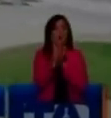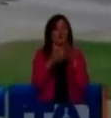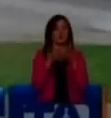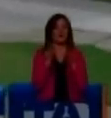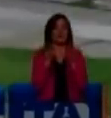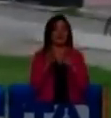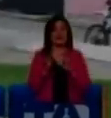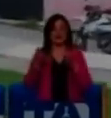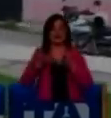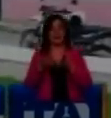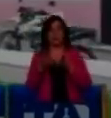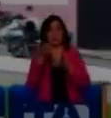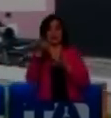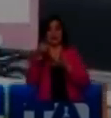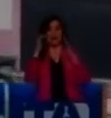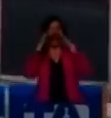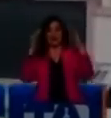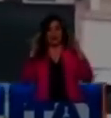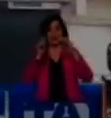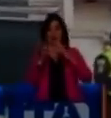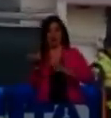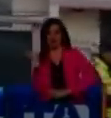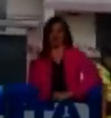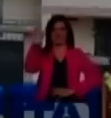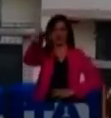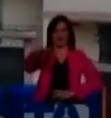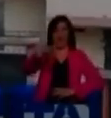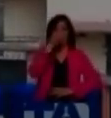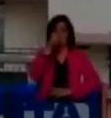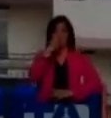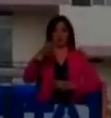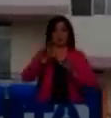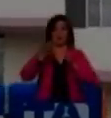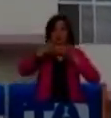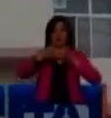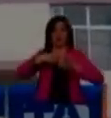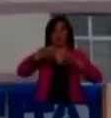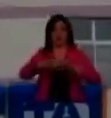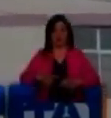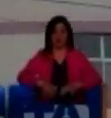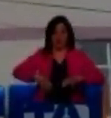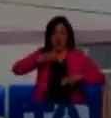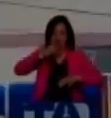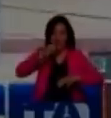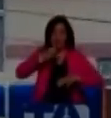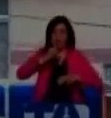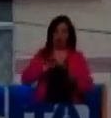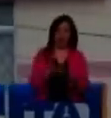otro veneno hacia la terraza del vecino y realmente uno de ellos falleció, pero los otros dos